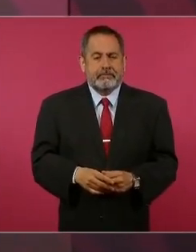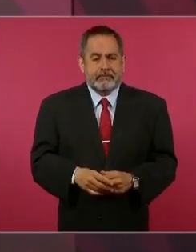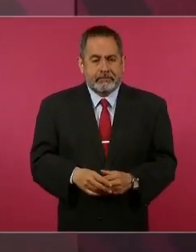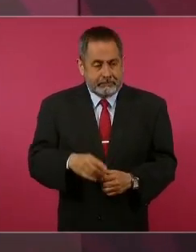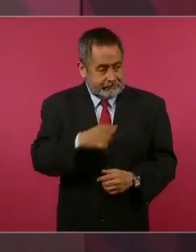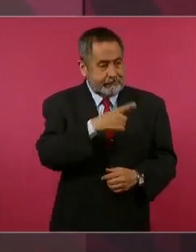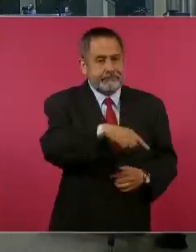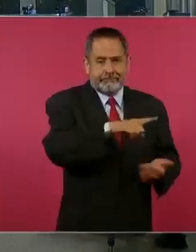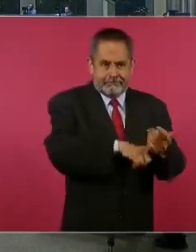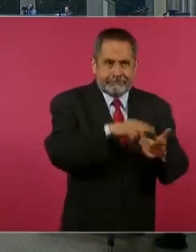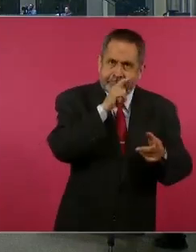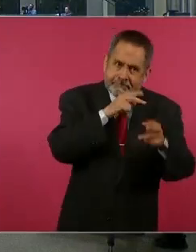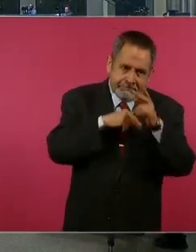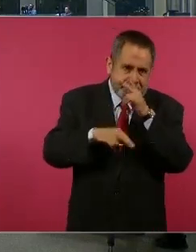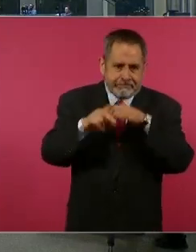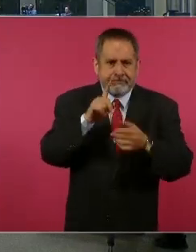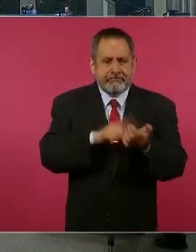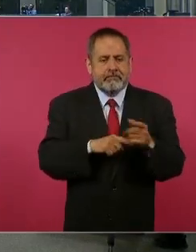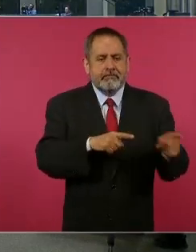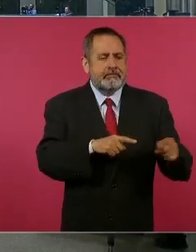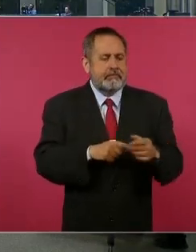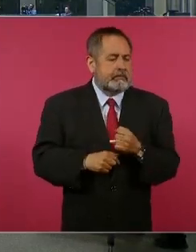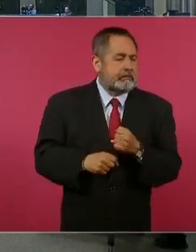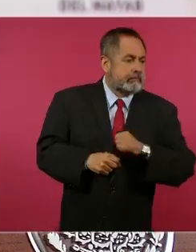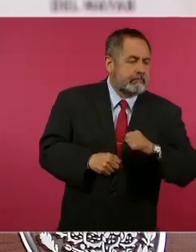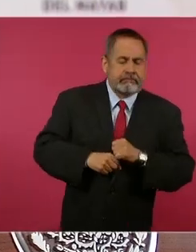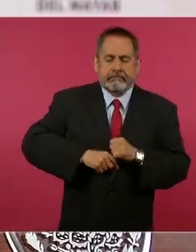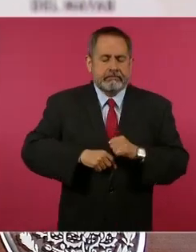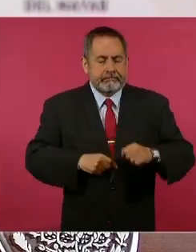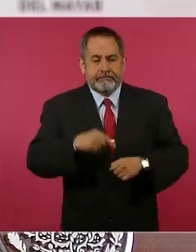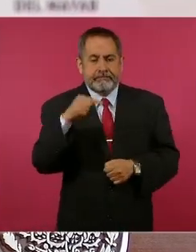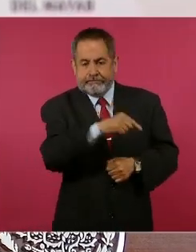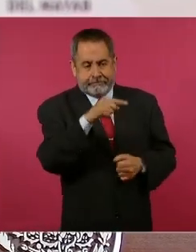les preocupa a los traficantes de influencia,